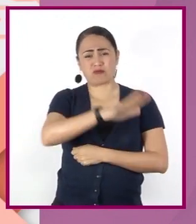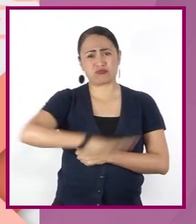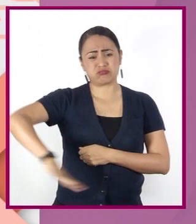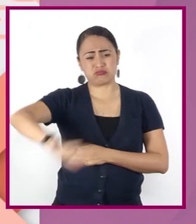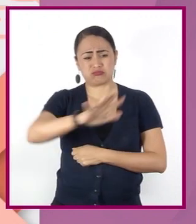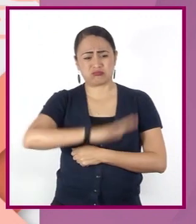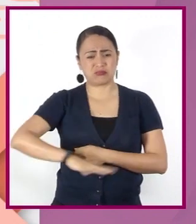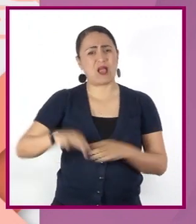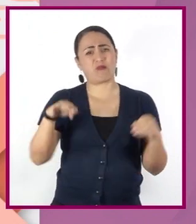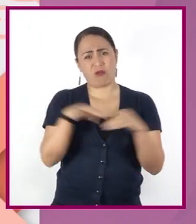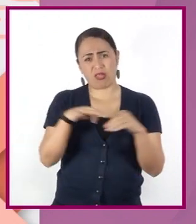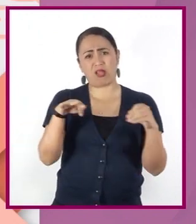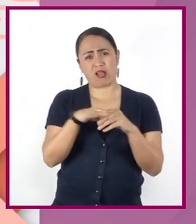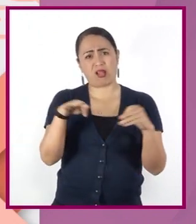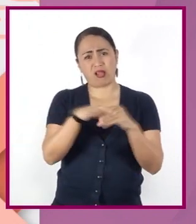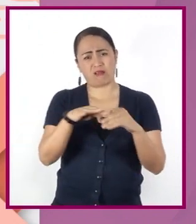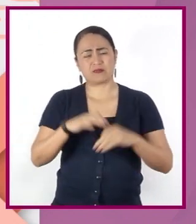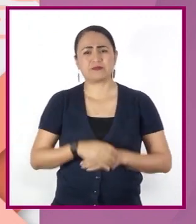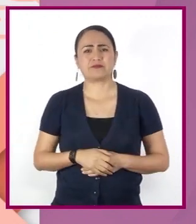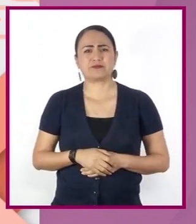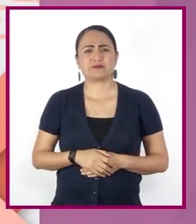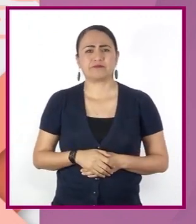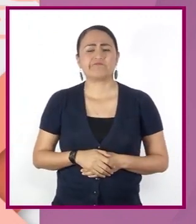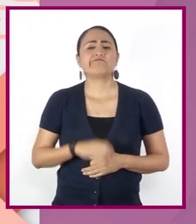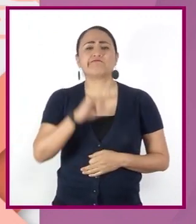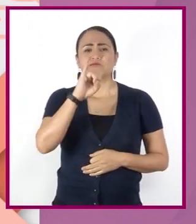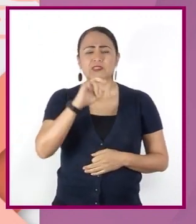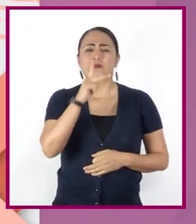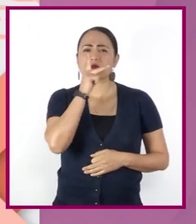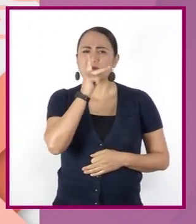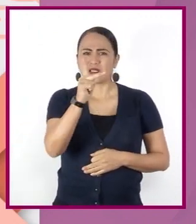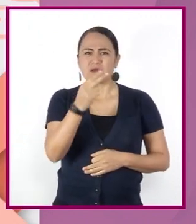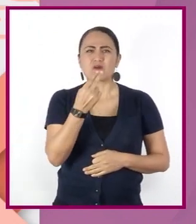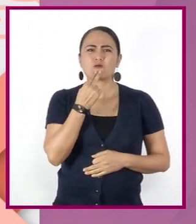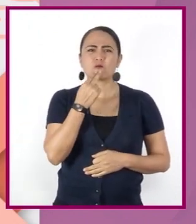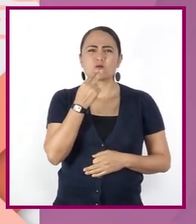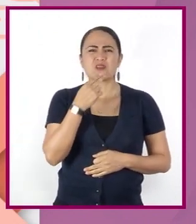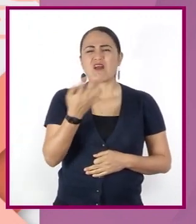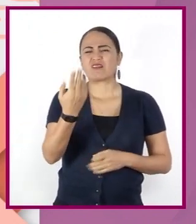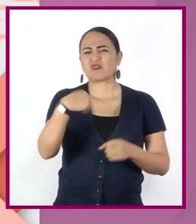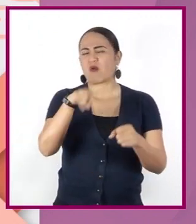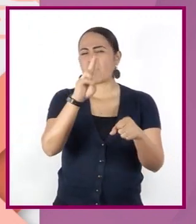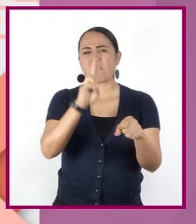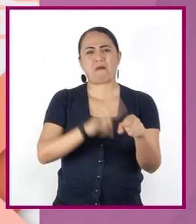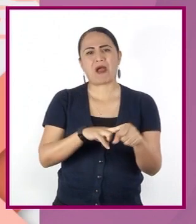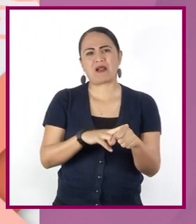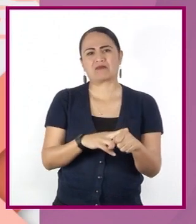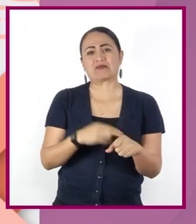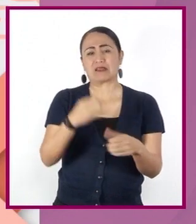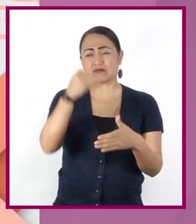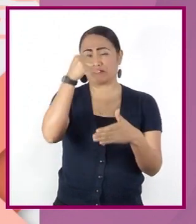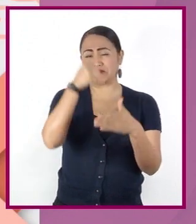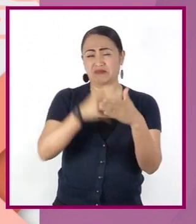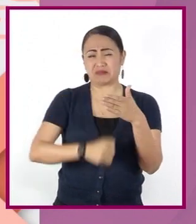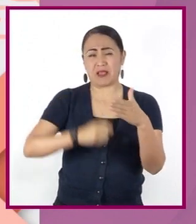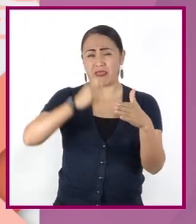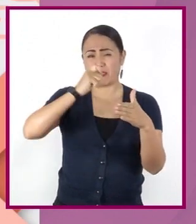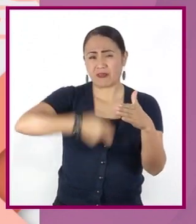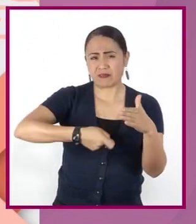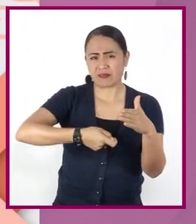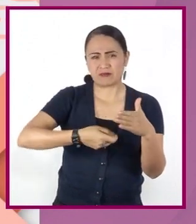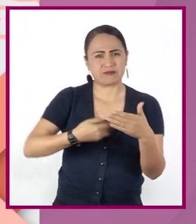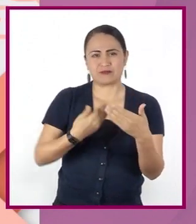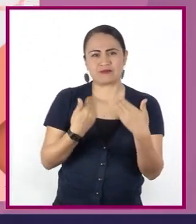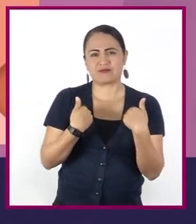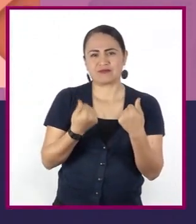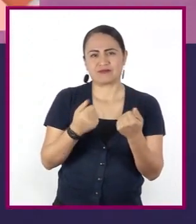hecho recurrente. Pienso que a veces usamos las palabras así como si nada, sin darnos cuenta de todo lo que podemos hacer con